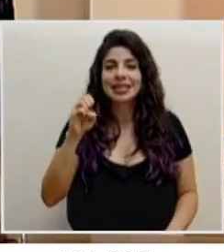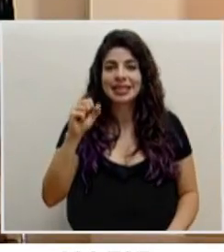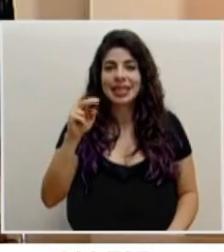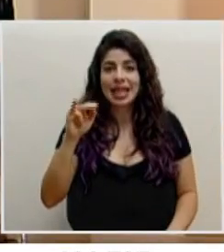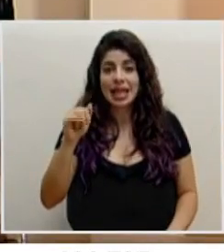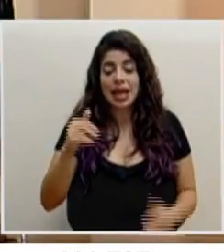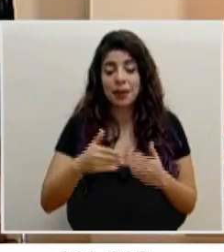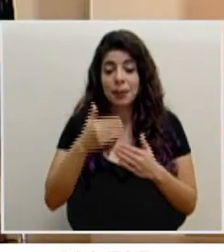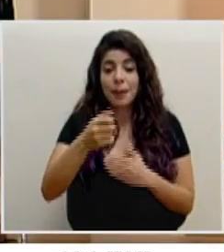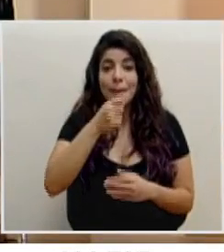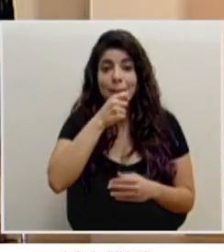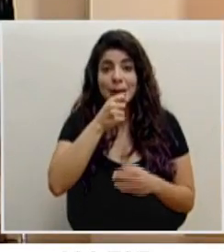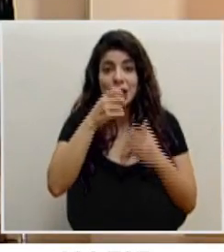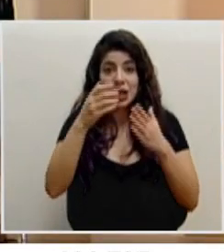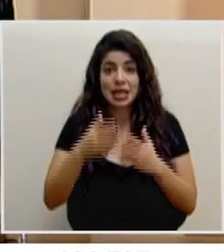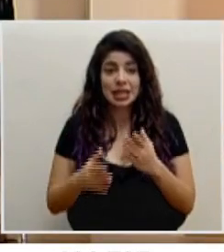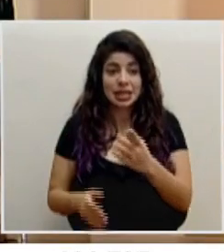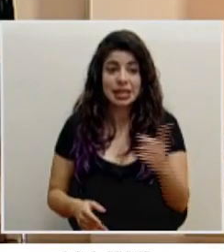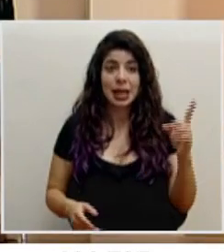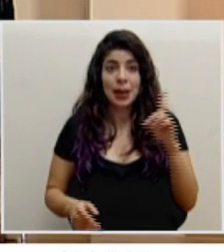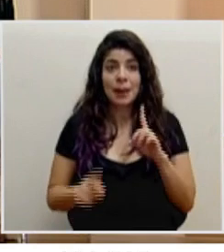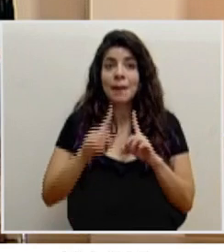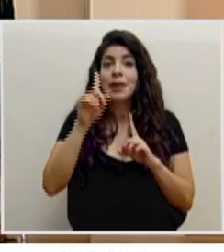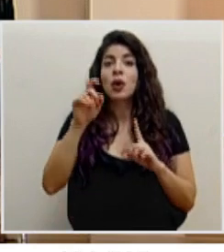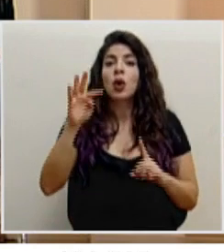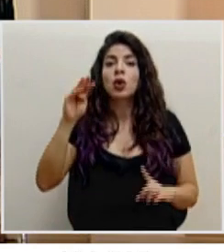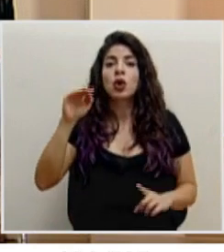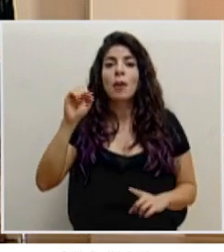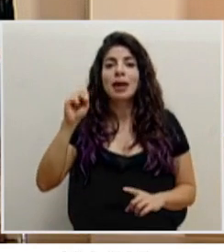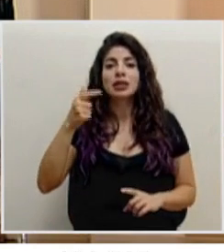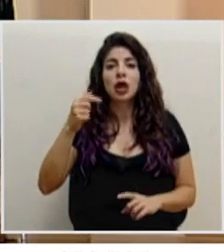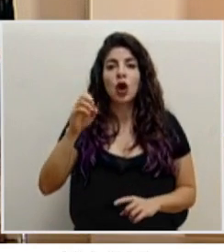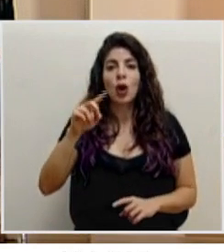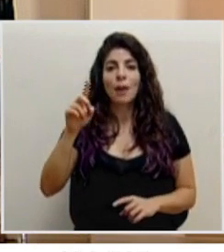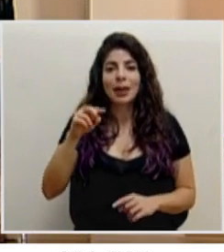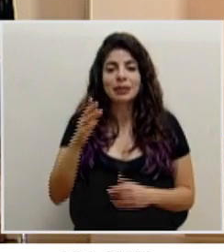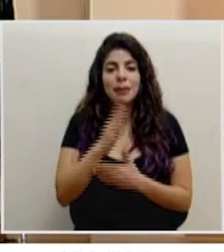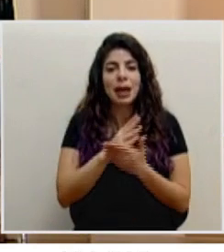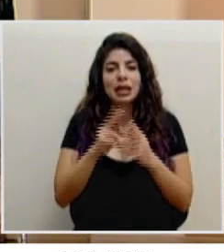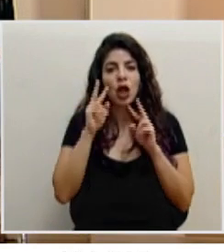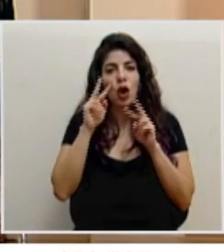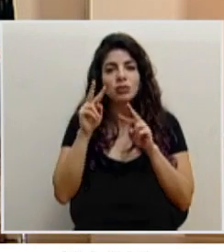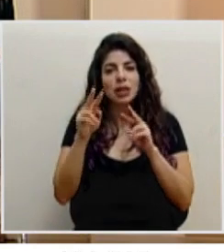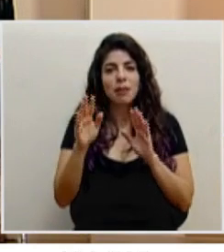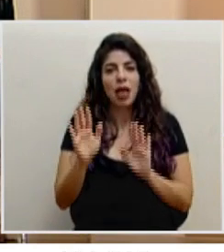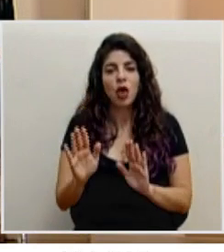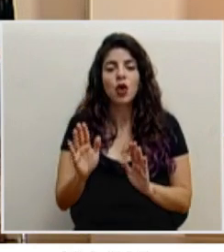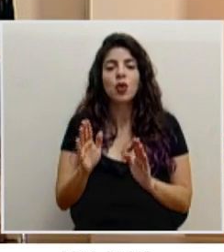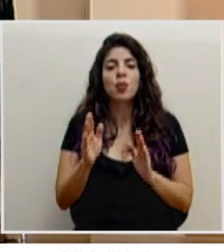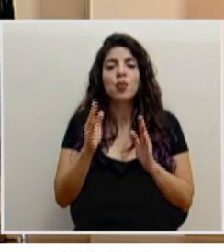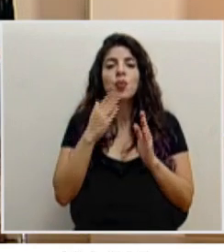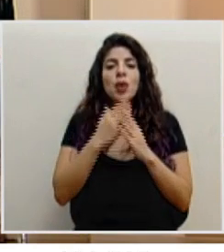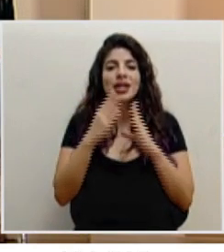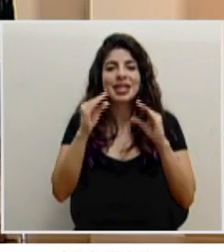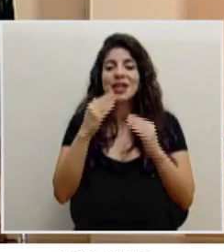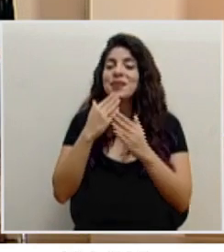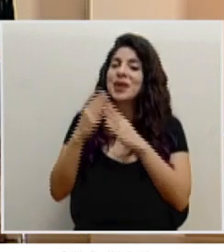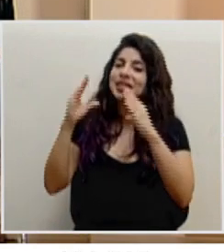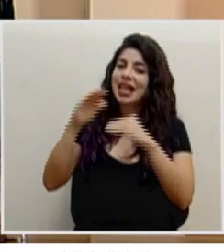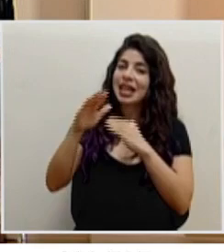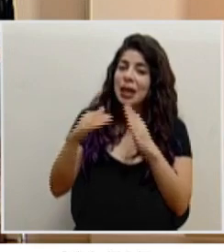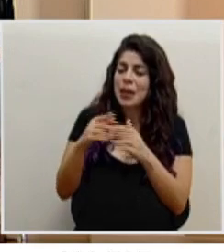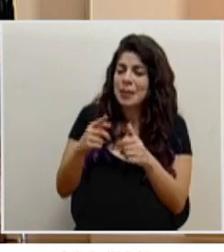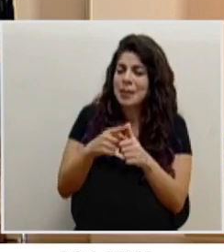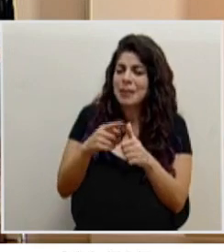Yesenia. El siguiente colega en realizar sus consultas es Tomás Gómez del medio digital El Observador. Muy buenas tardes, Tomás. Muy buenas tardes a todos. Primero